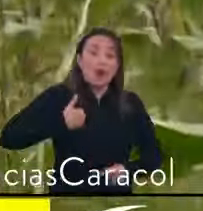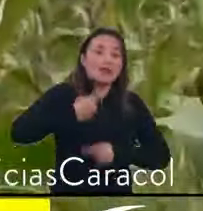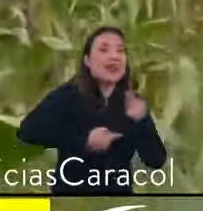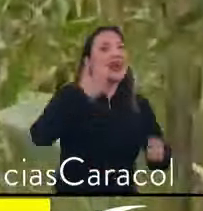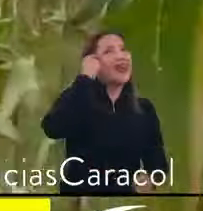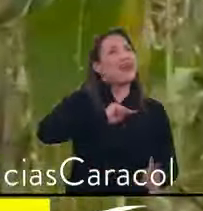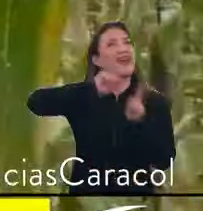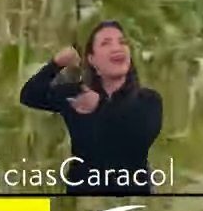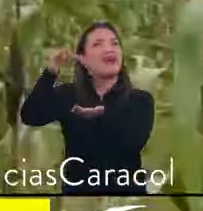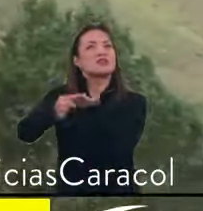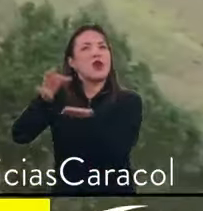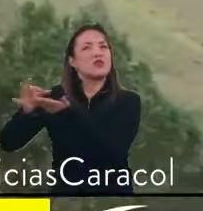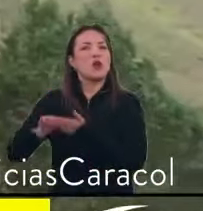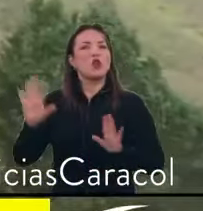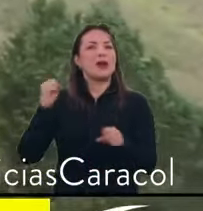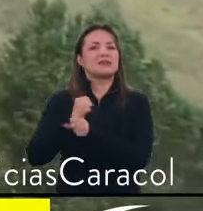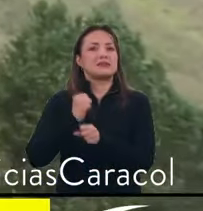ciudad.